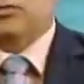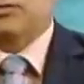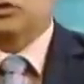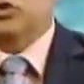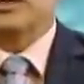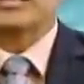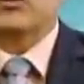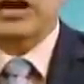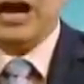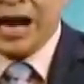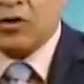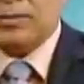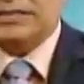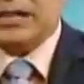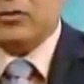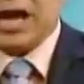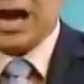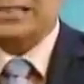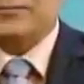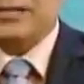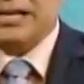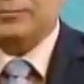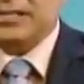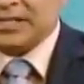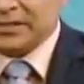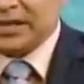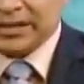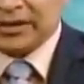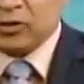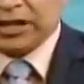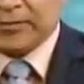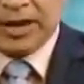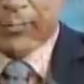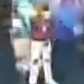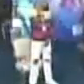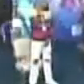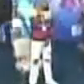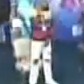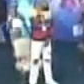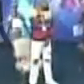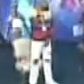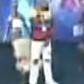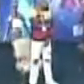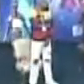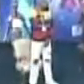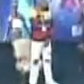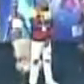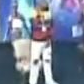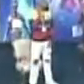Información de último minuto. A esta hora ha comenzado la actividad presidencial de esta jornada. Veamos.